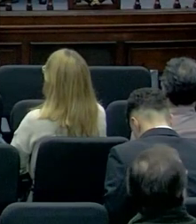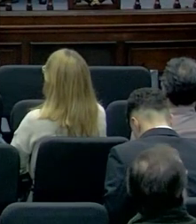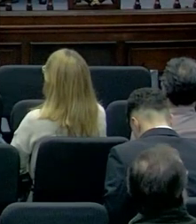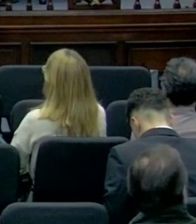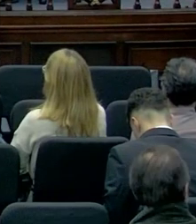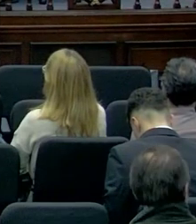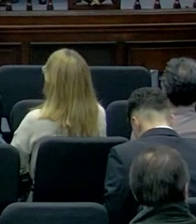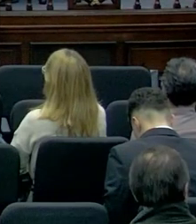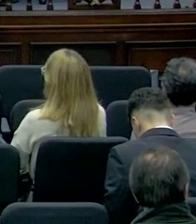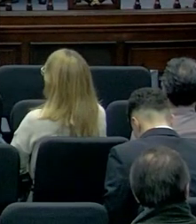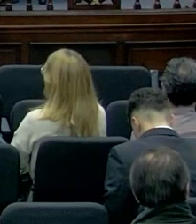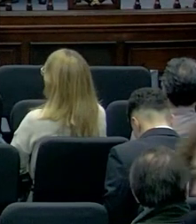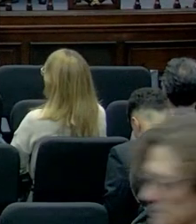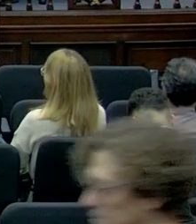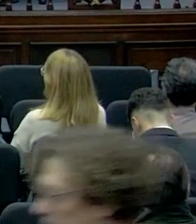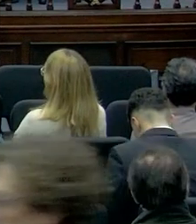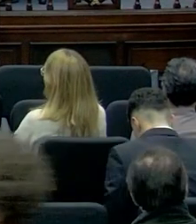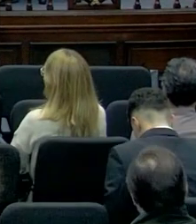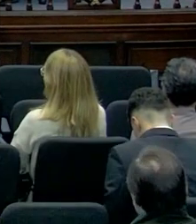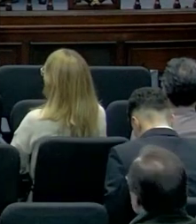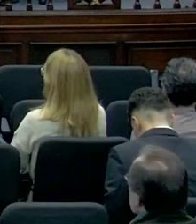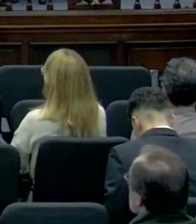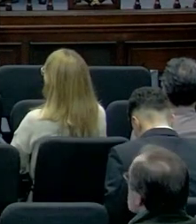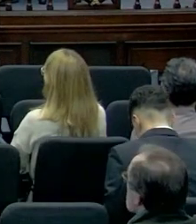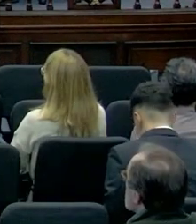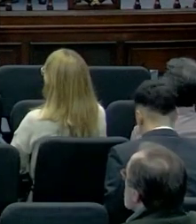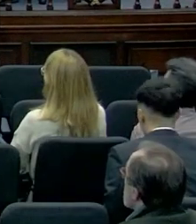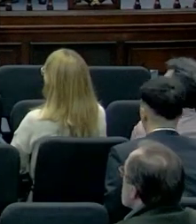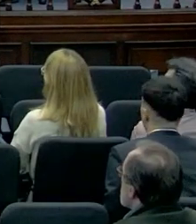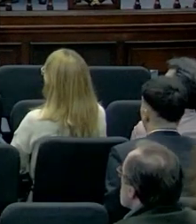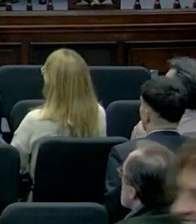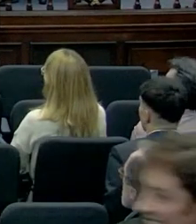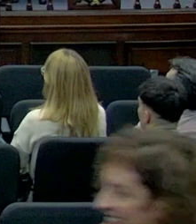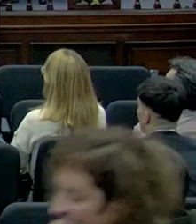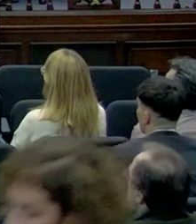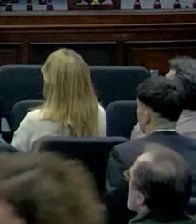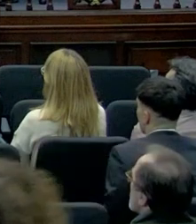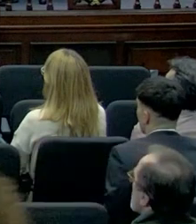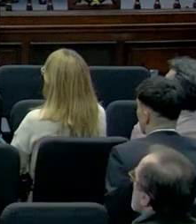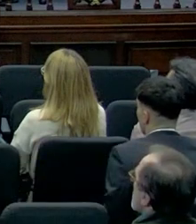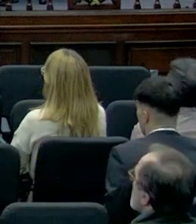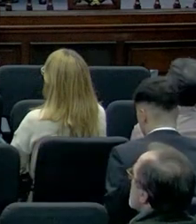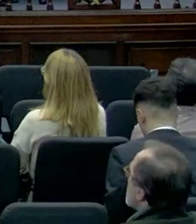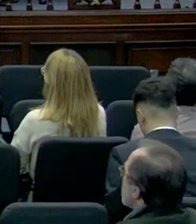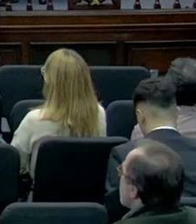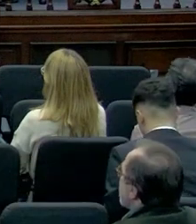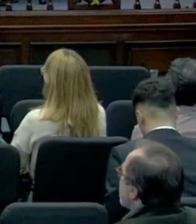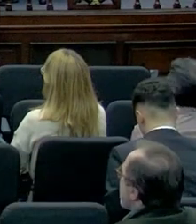Thank you.